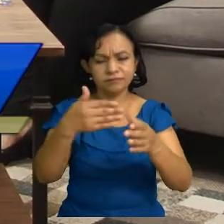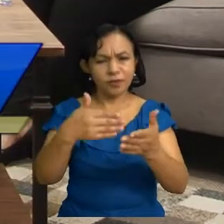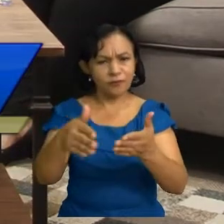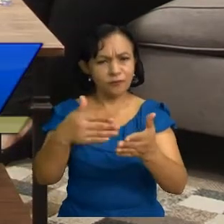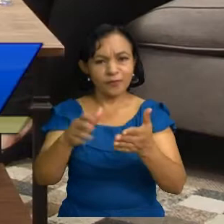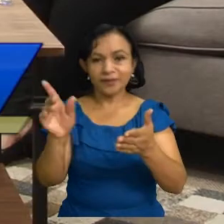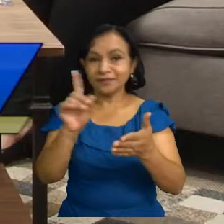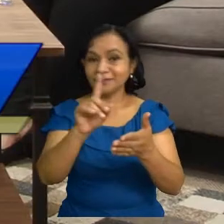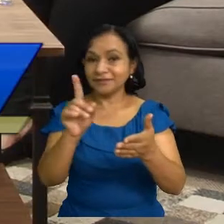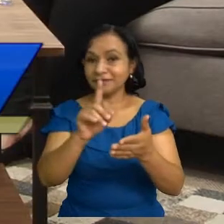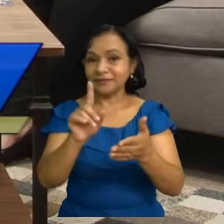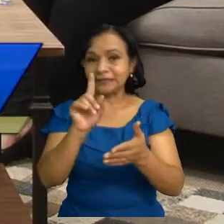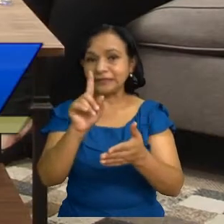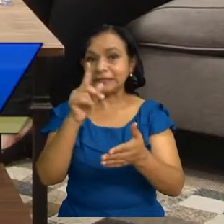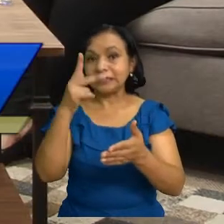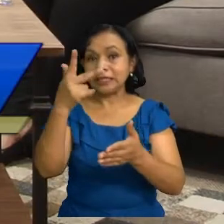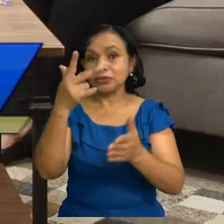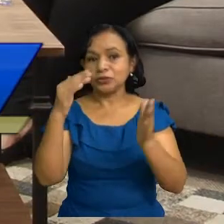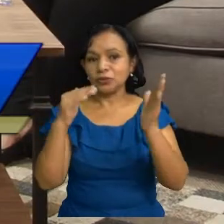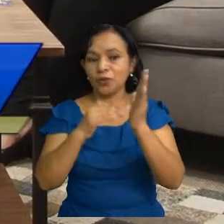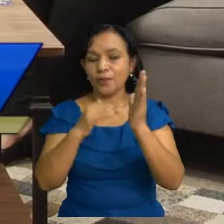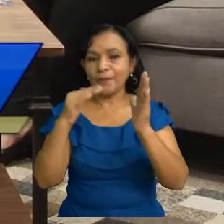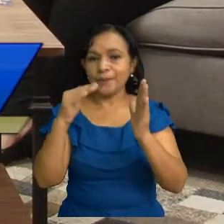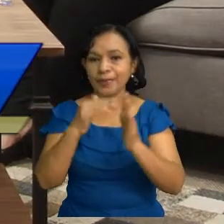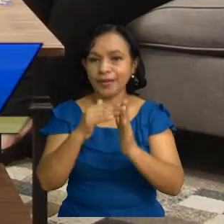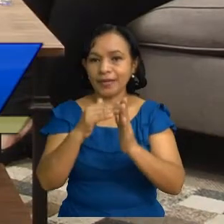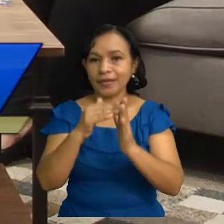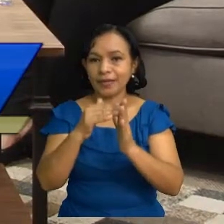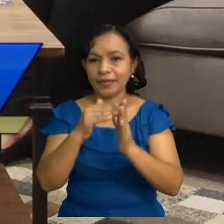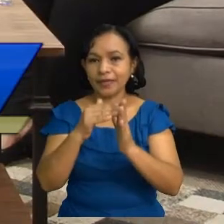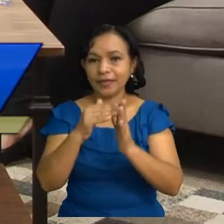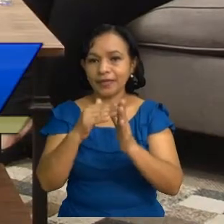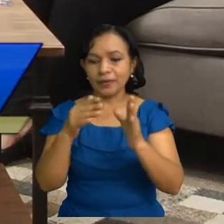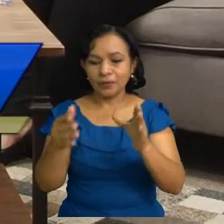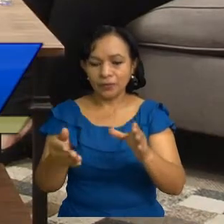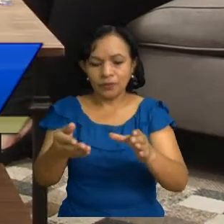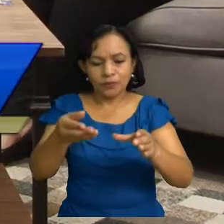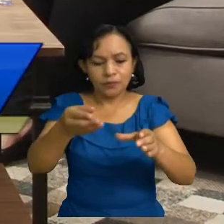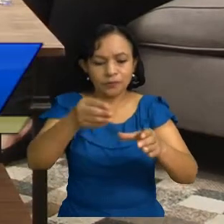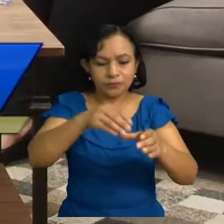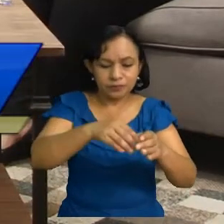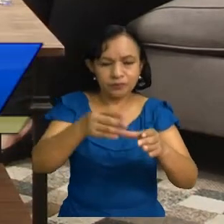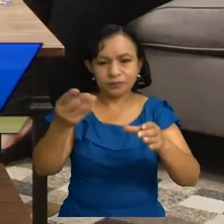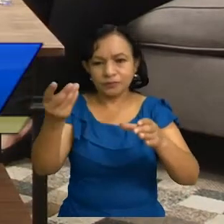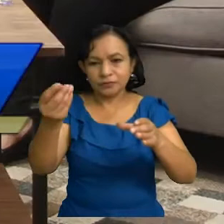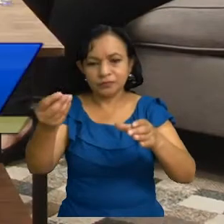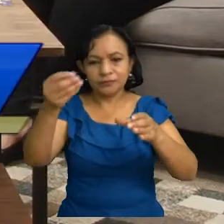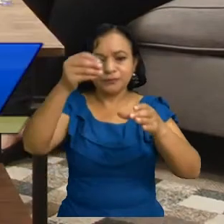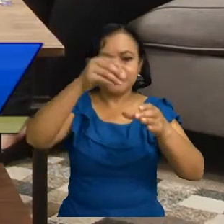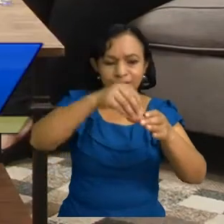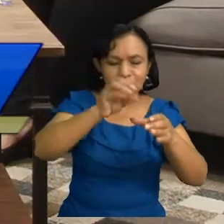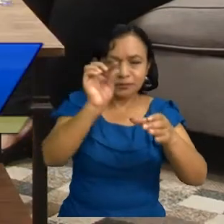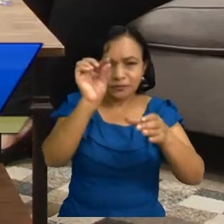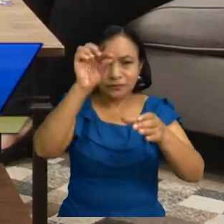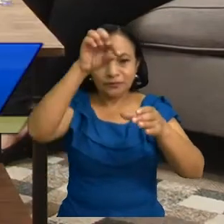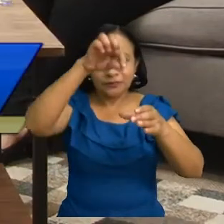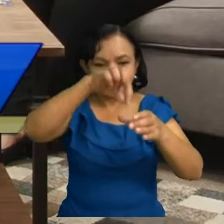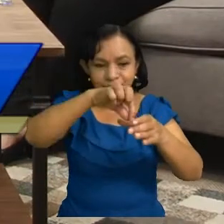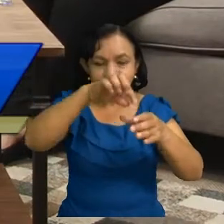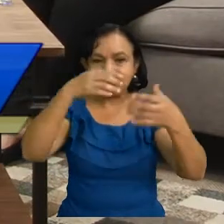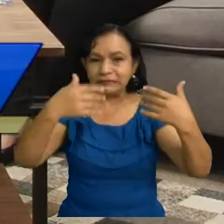pero llenar 18 millones de bolsas con un trato y si un poquito más hice mía es un trabajo arduo